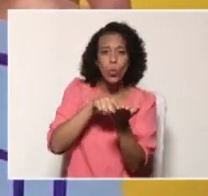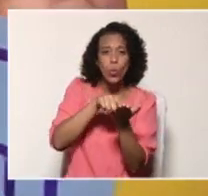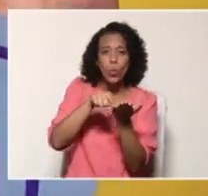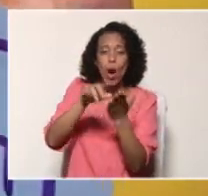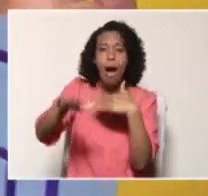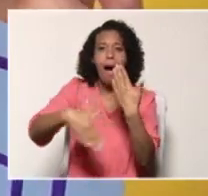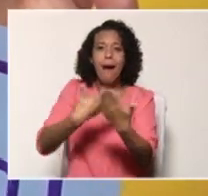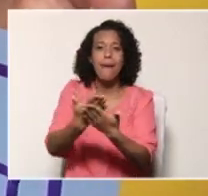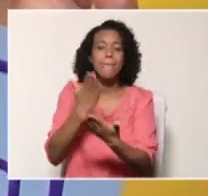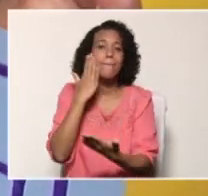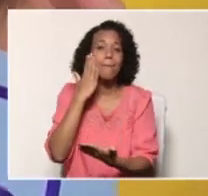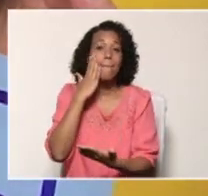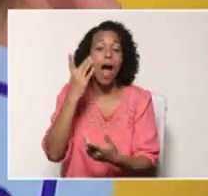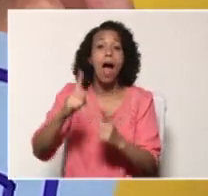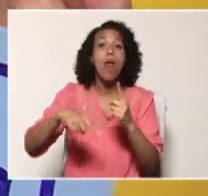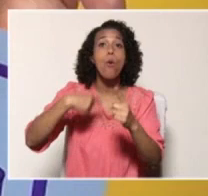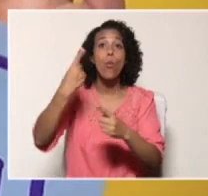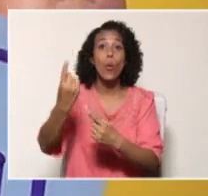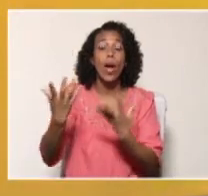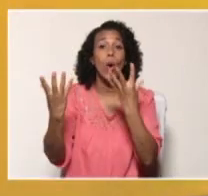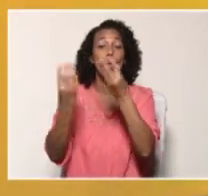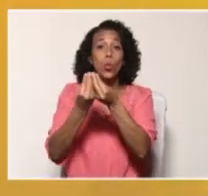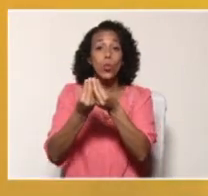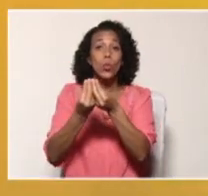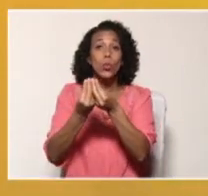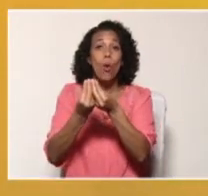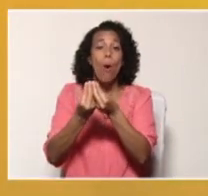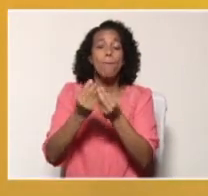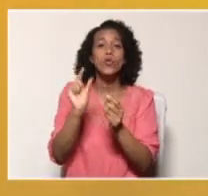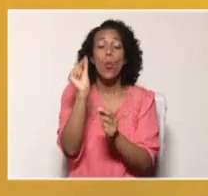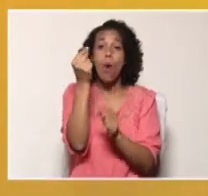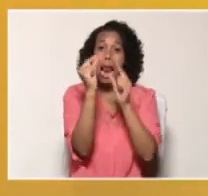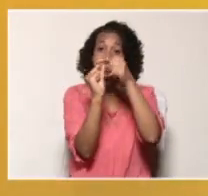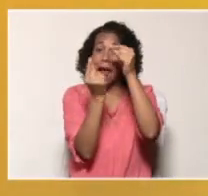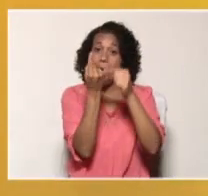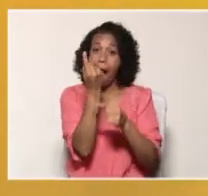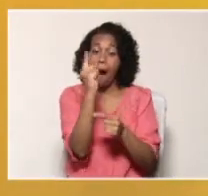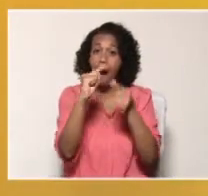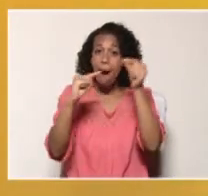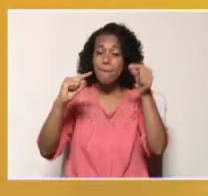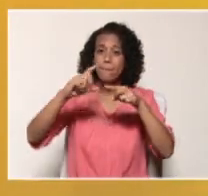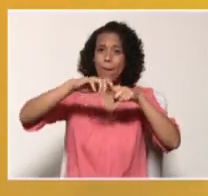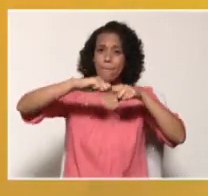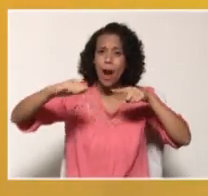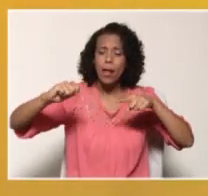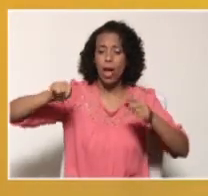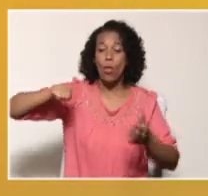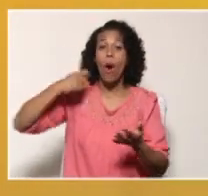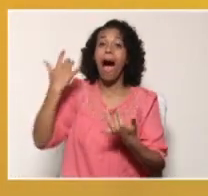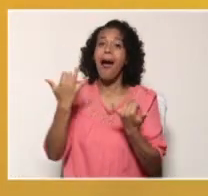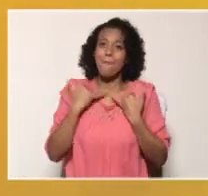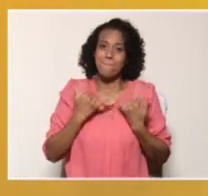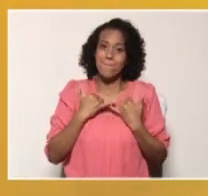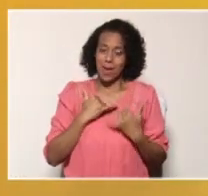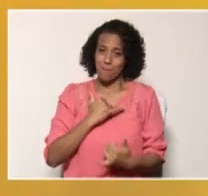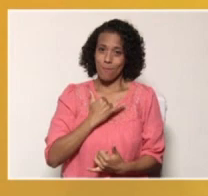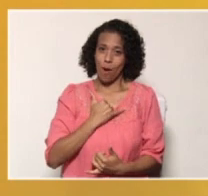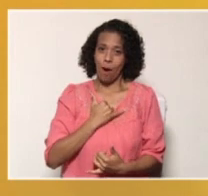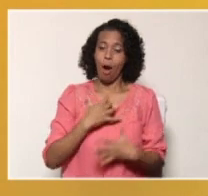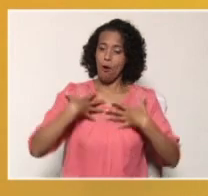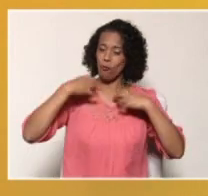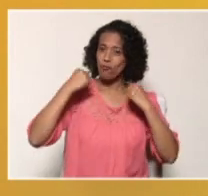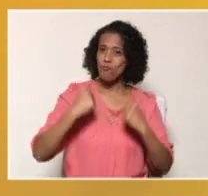llegó a la mamá. Luego le das un material, puede ser un lápiz, puede ser un marcador, para que el niño ya lo haga con